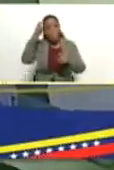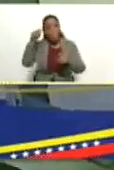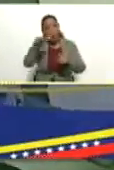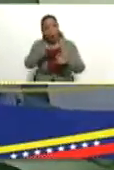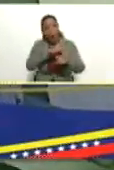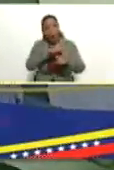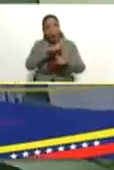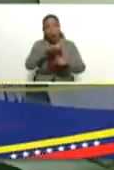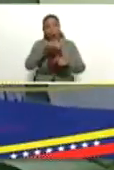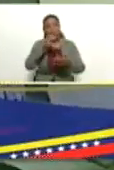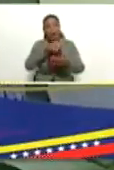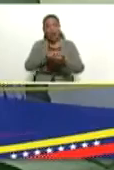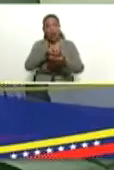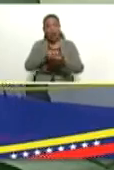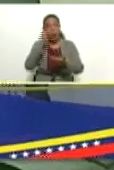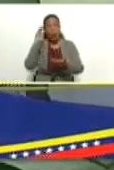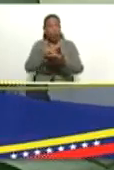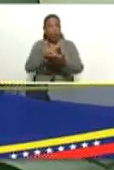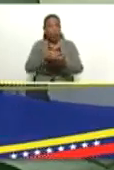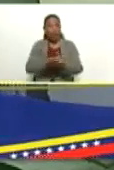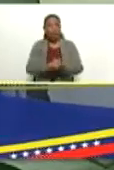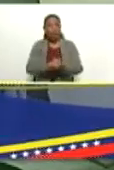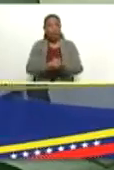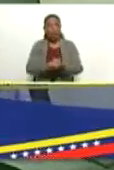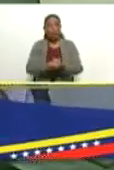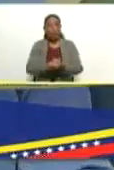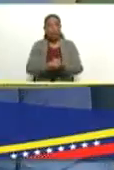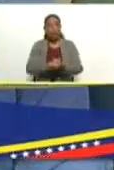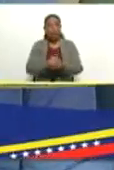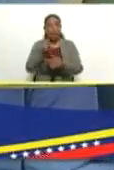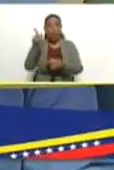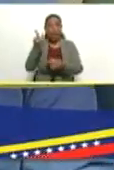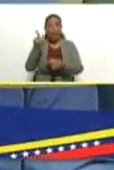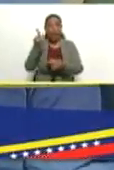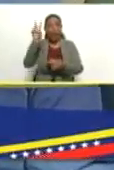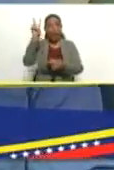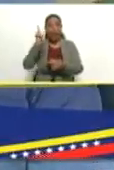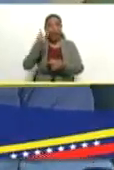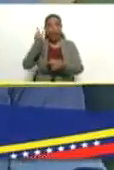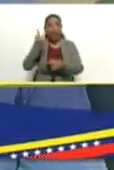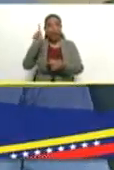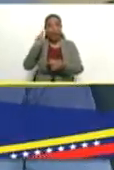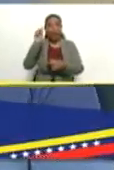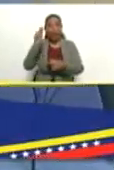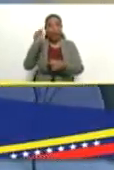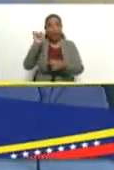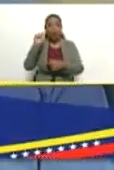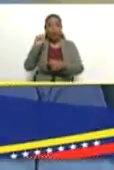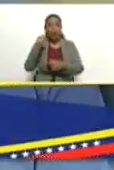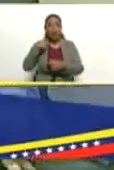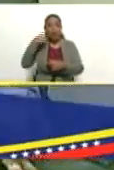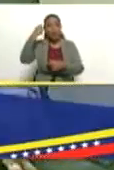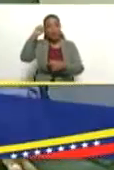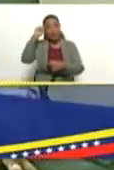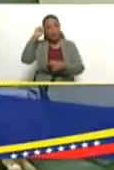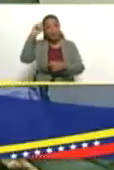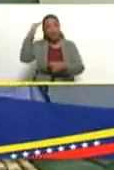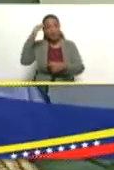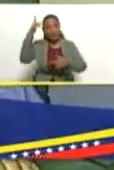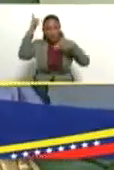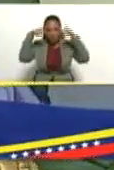pueblo siempre. Y estando en los valles del Tuy, estando en los valles del Tuy, recuerdo mucho a nuestro comandante Hugo